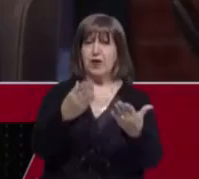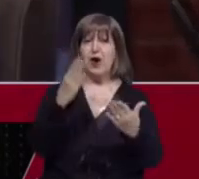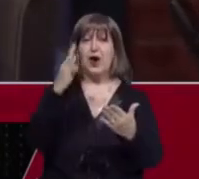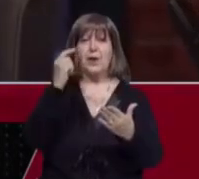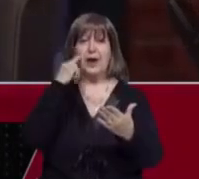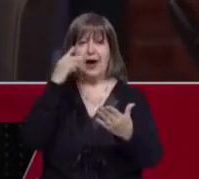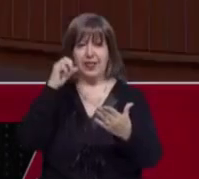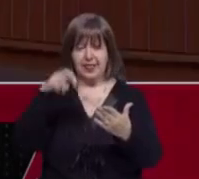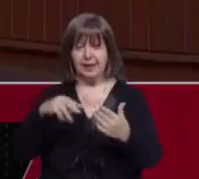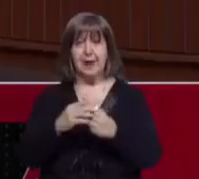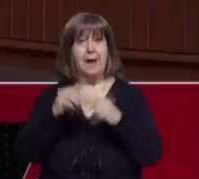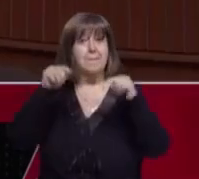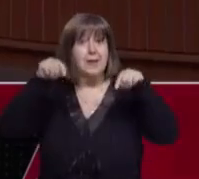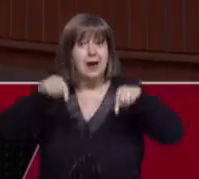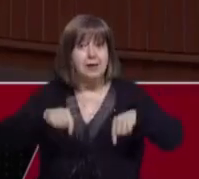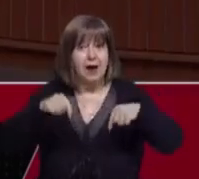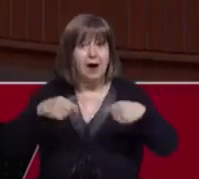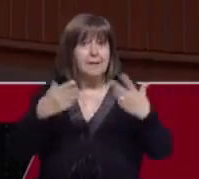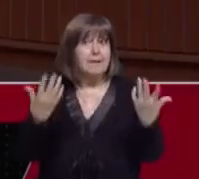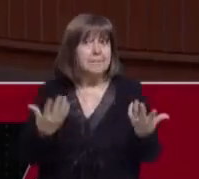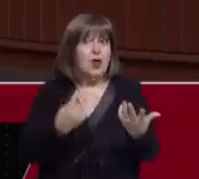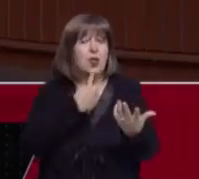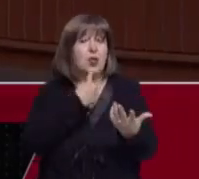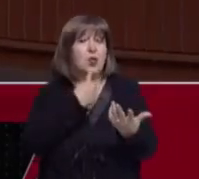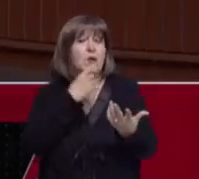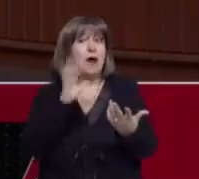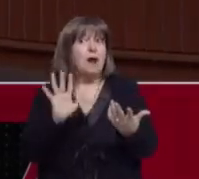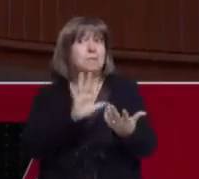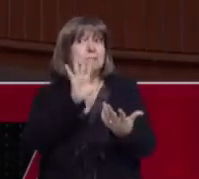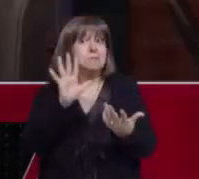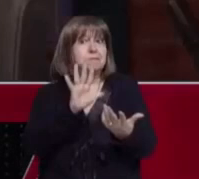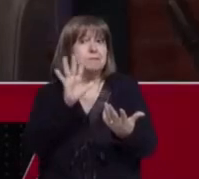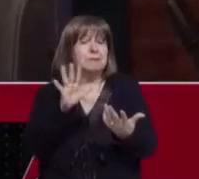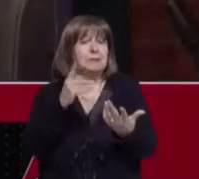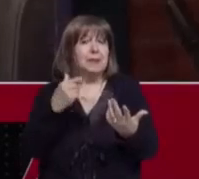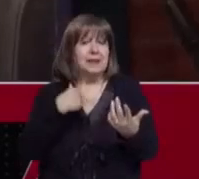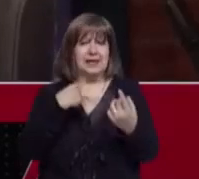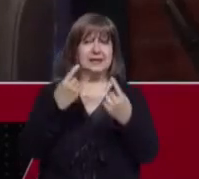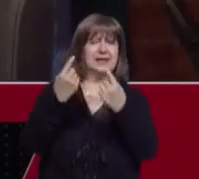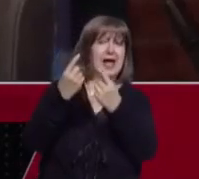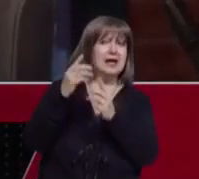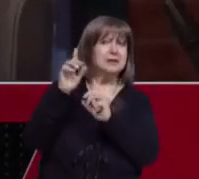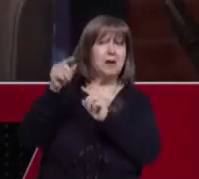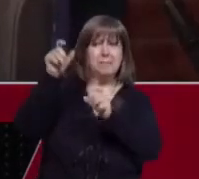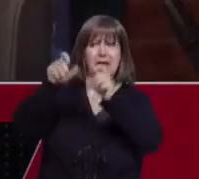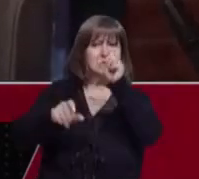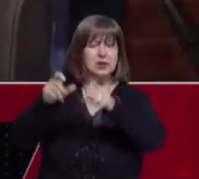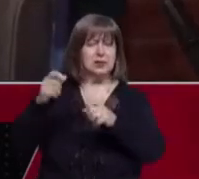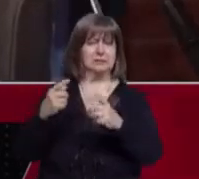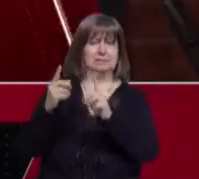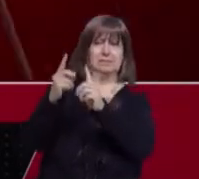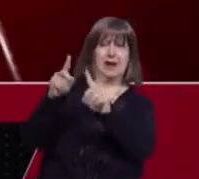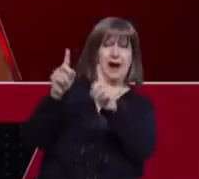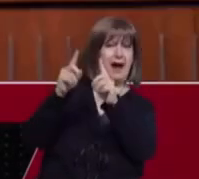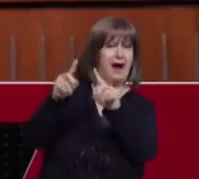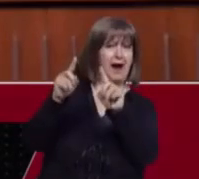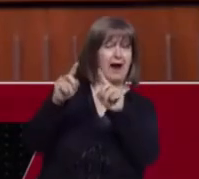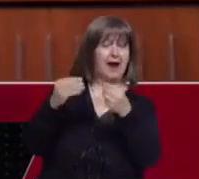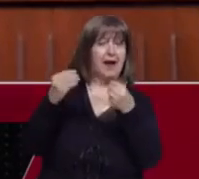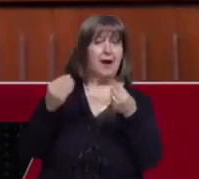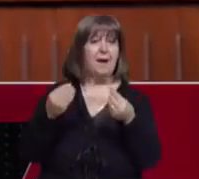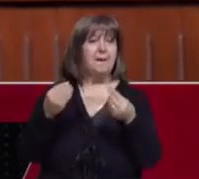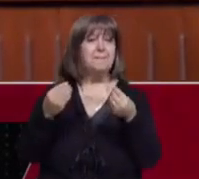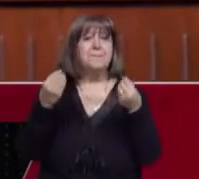pasa? Ahora hay muchas teorías conspirativas, ¿no?, que dicen que algo raro está pasando acá, porque pasa